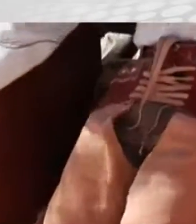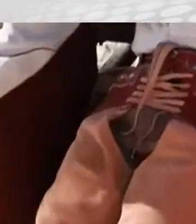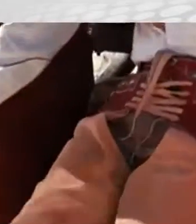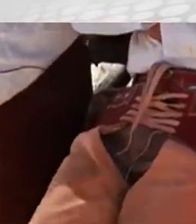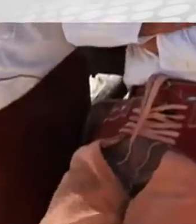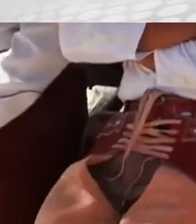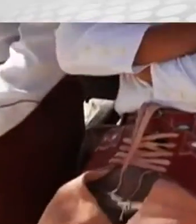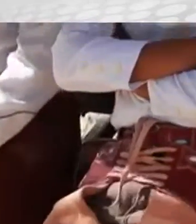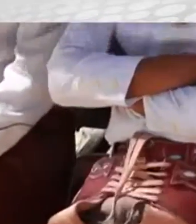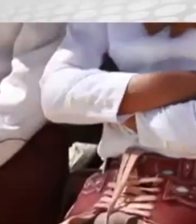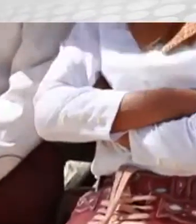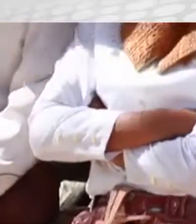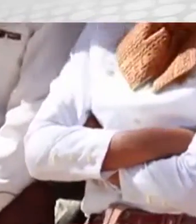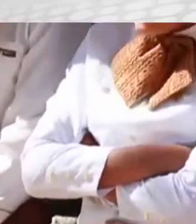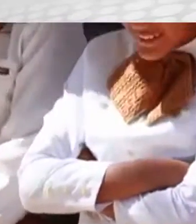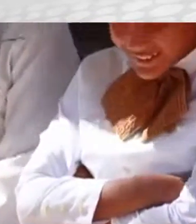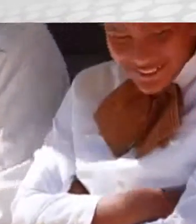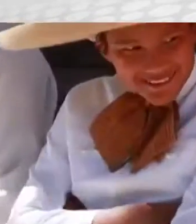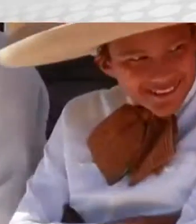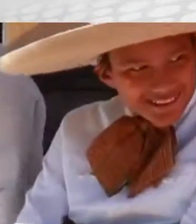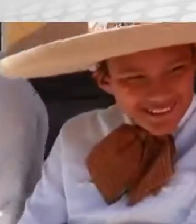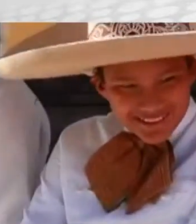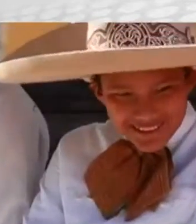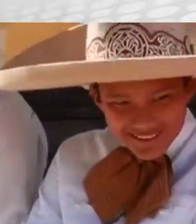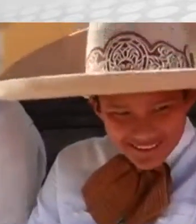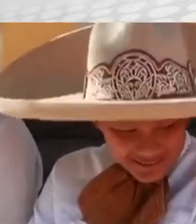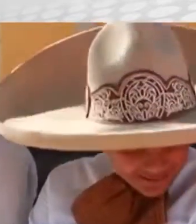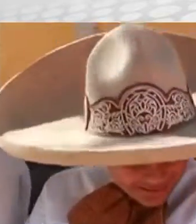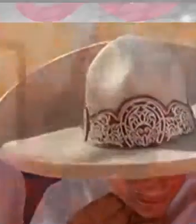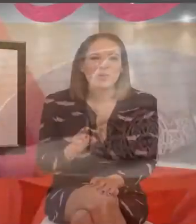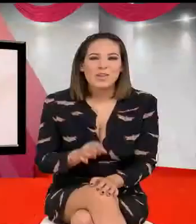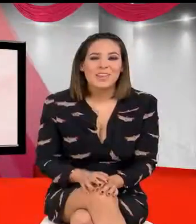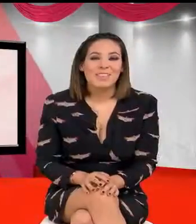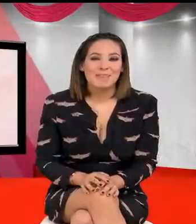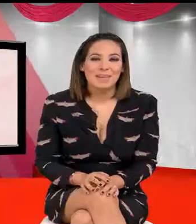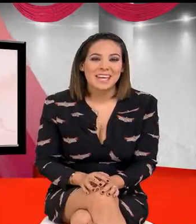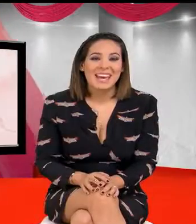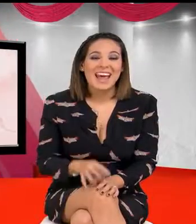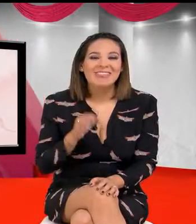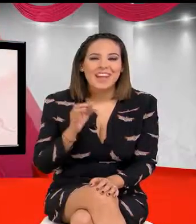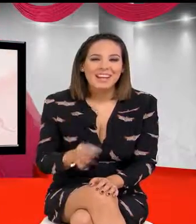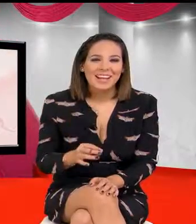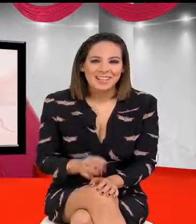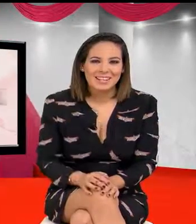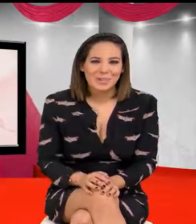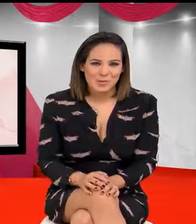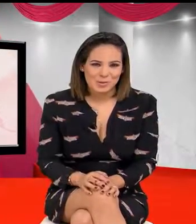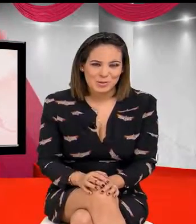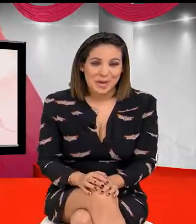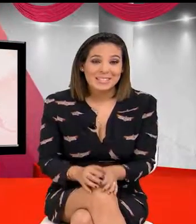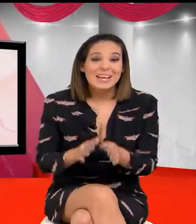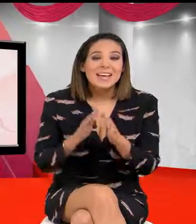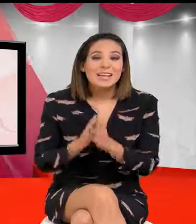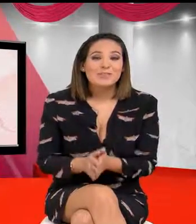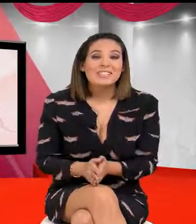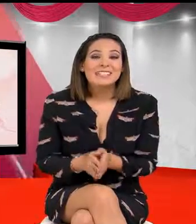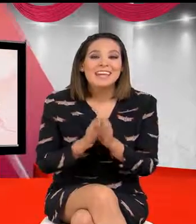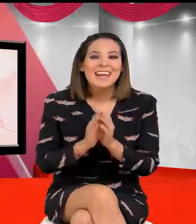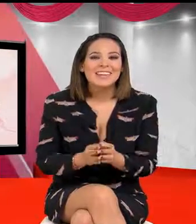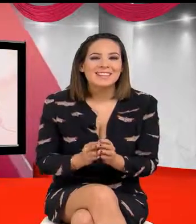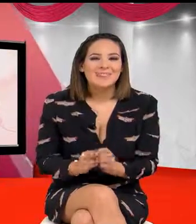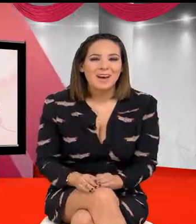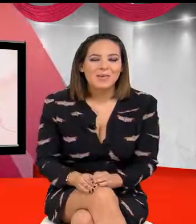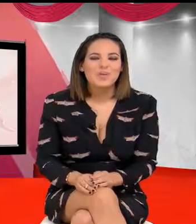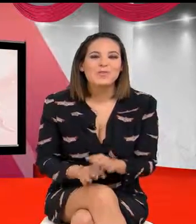botines Las chaparreras Y las espuelas El traje de charro Un símbolo de identidad mexicana Tan característico De nuestro país Que nos